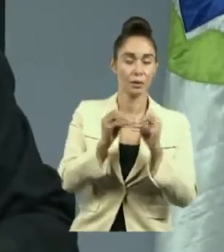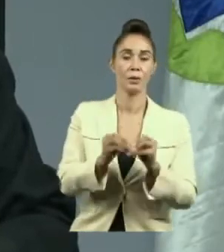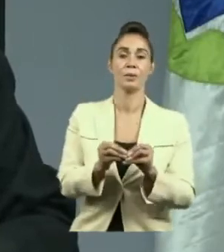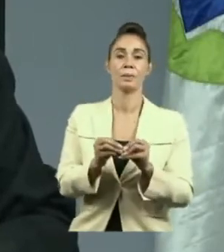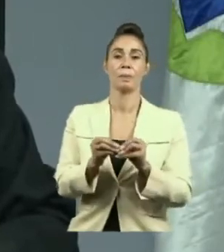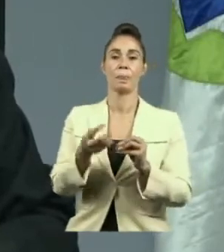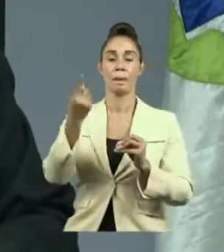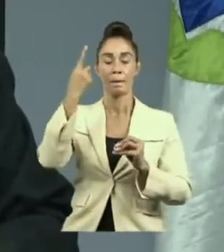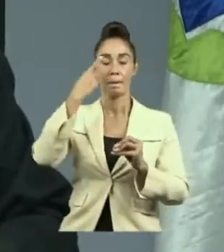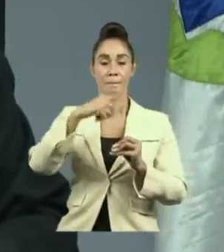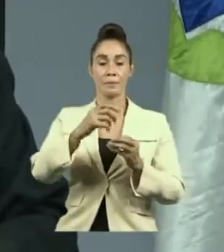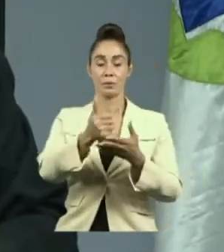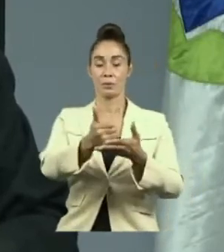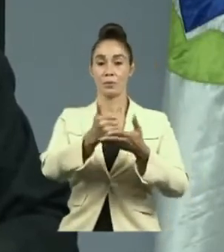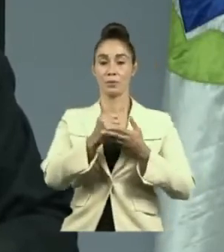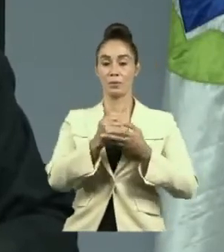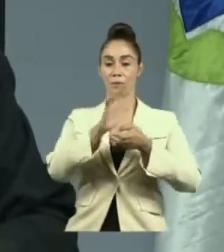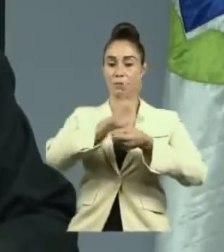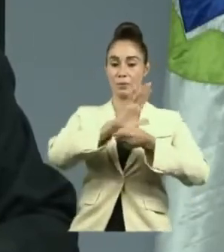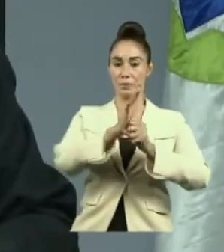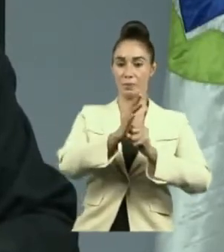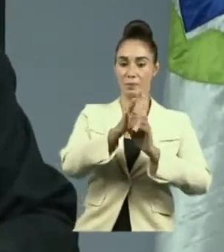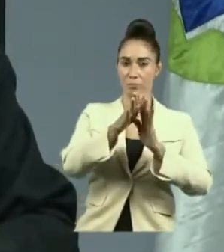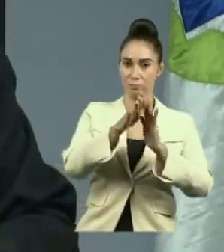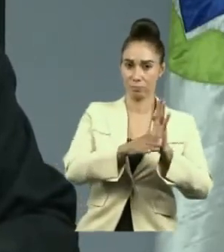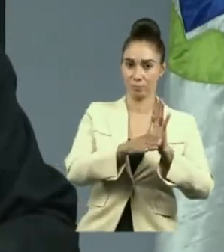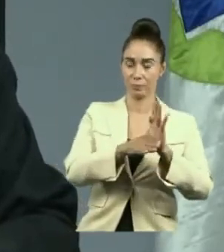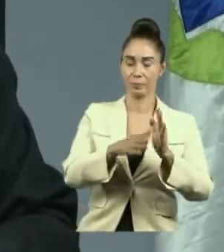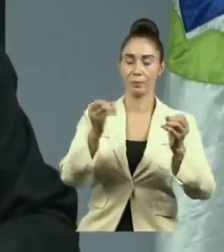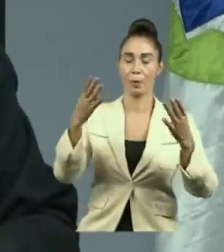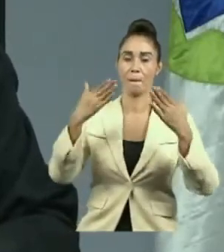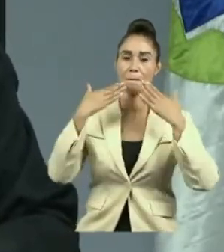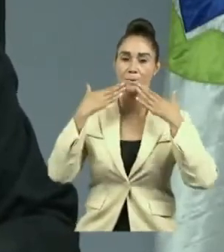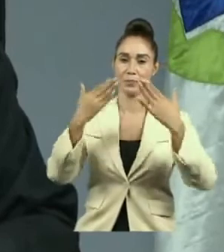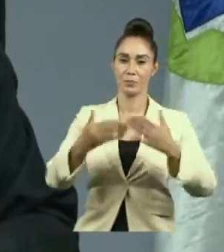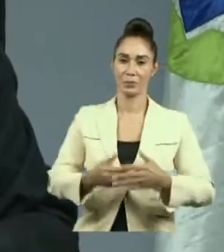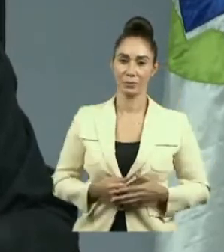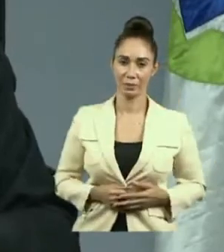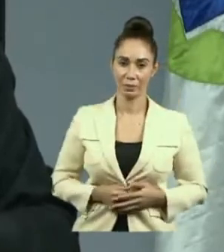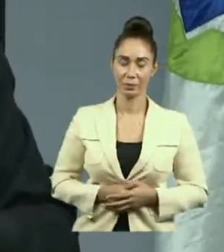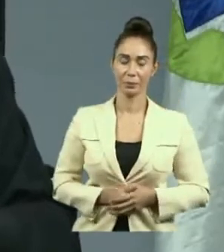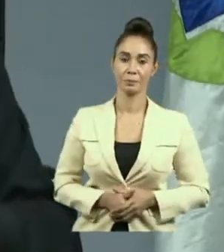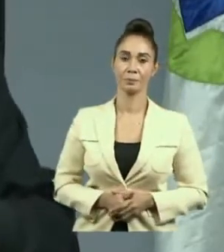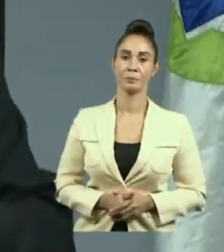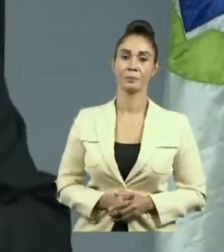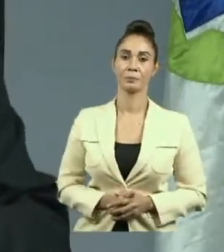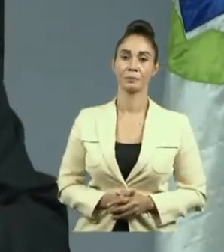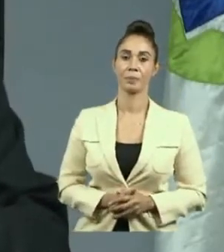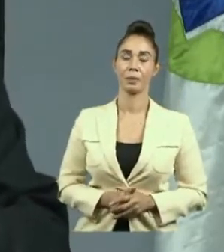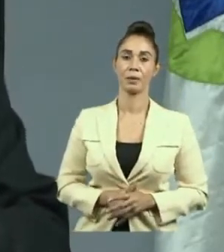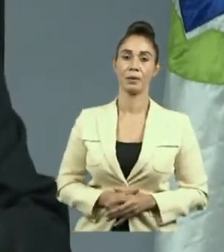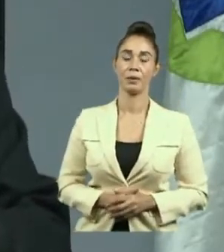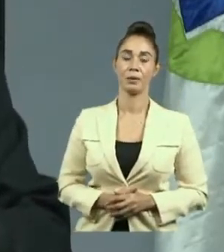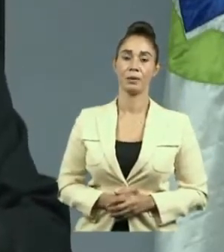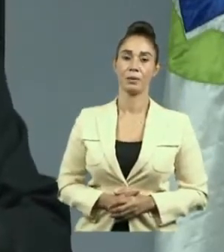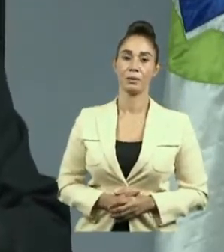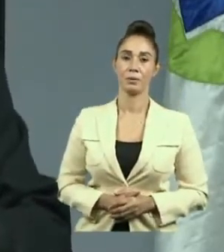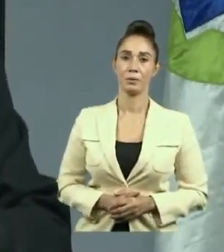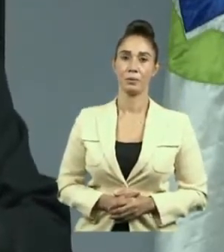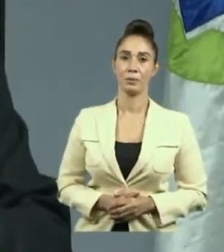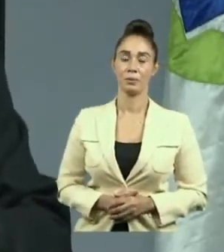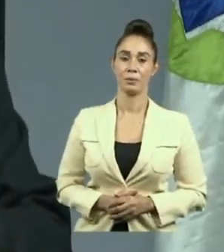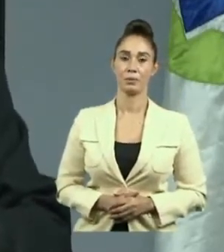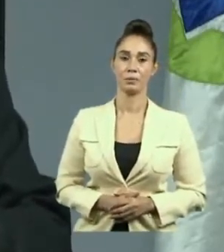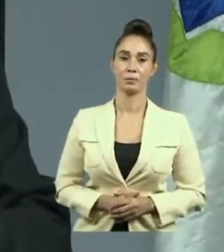del bienestar también colectivo muchísimas gracias muchísimas gracias a usted